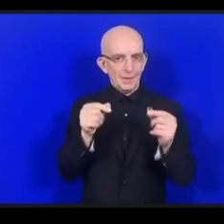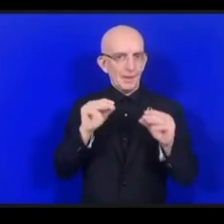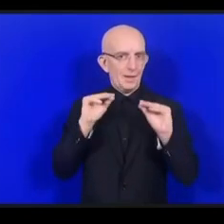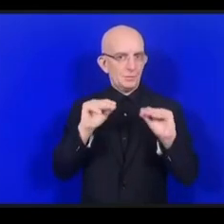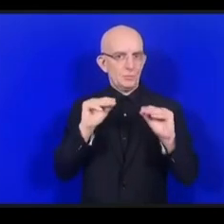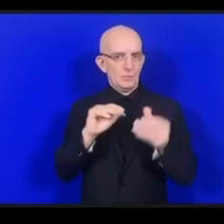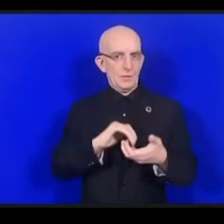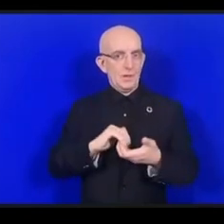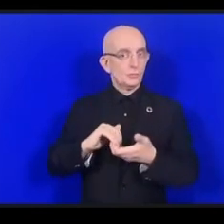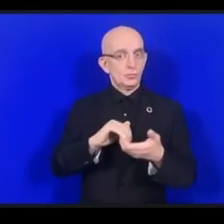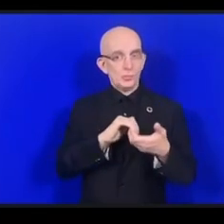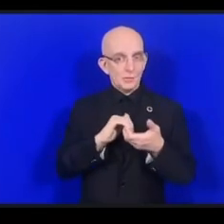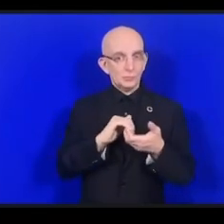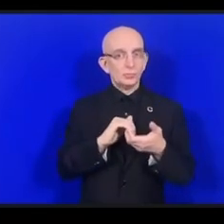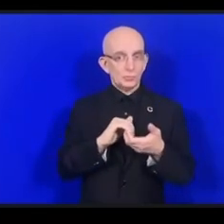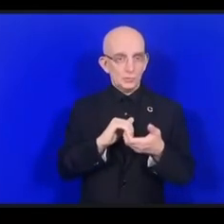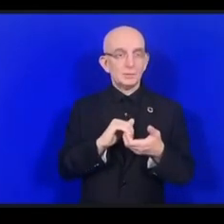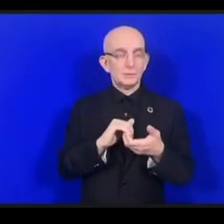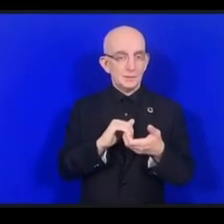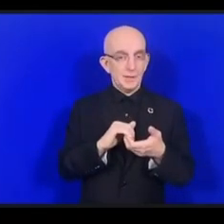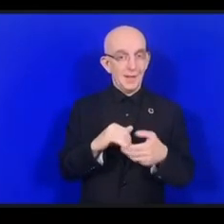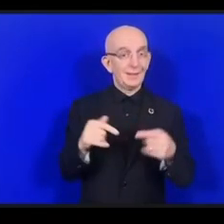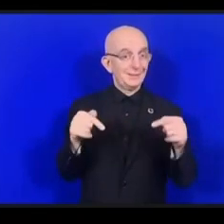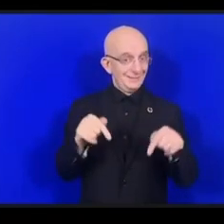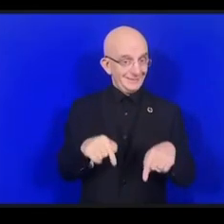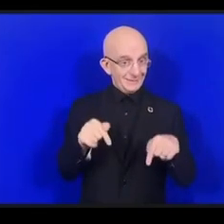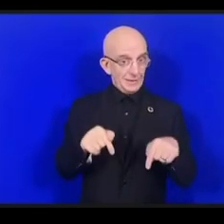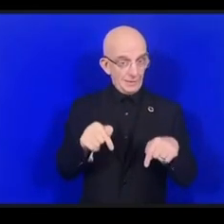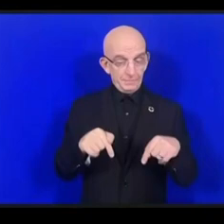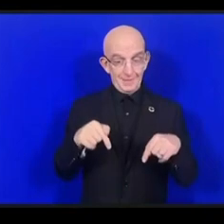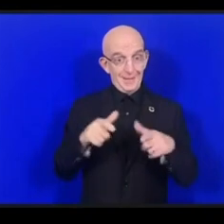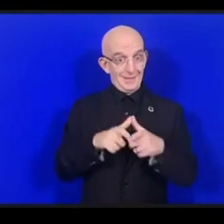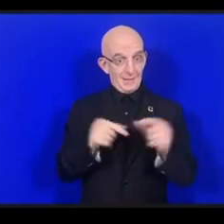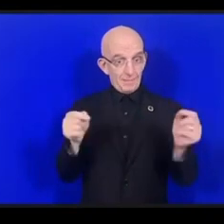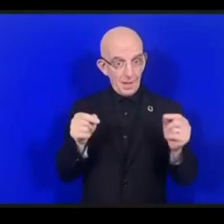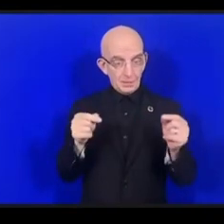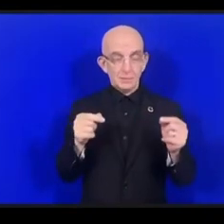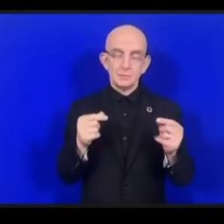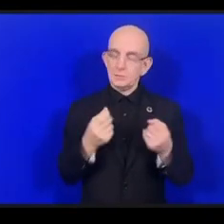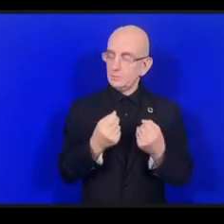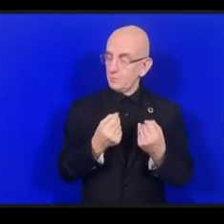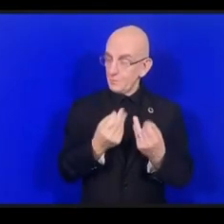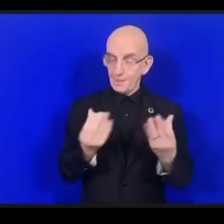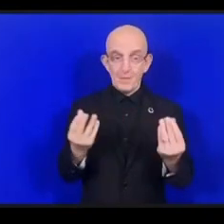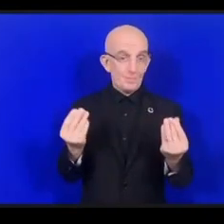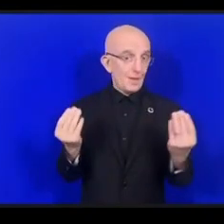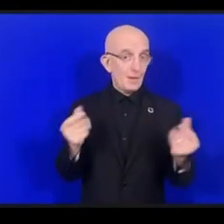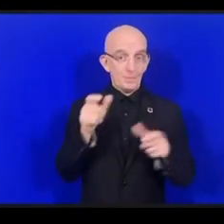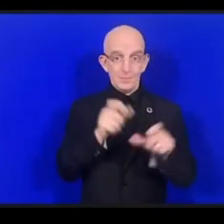Japón aquí en Japón existen muchas personas que no